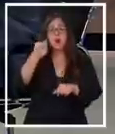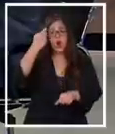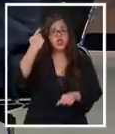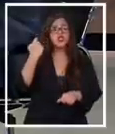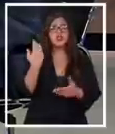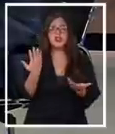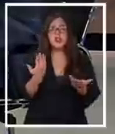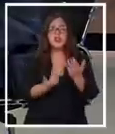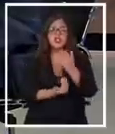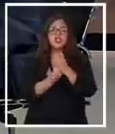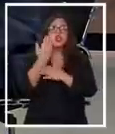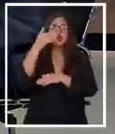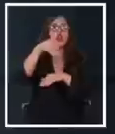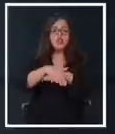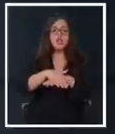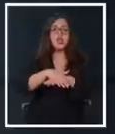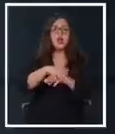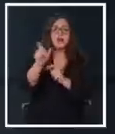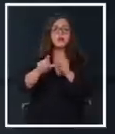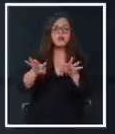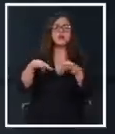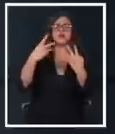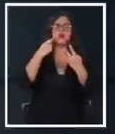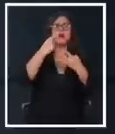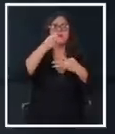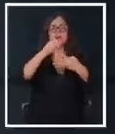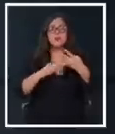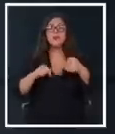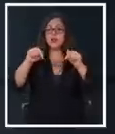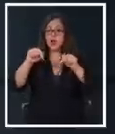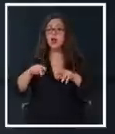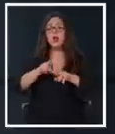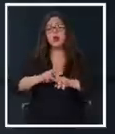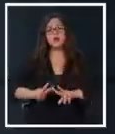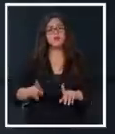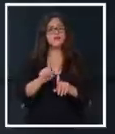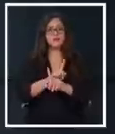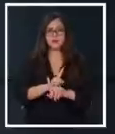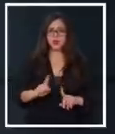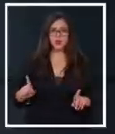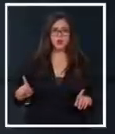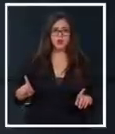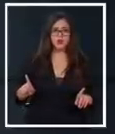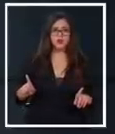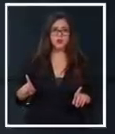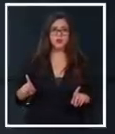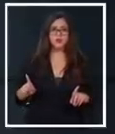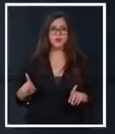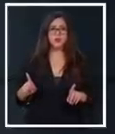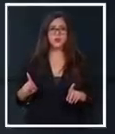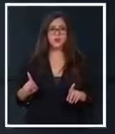de que todo el día estamos siendo sujetos de evaluación por lo tanto no hay espacio para relajo no hay espacio para